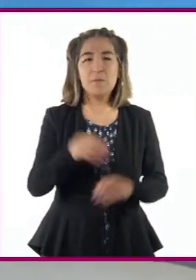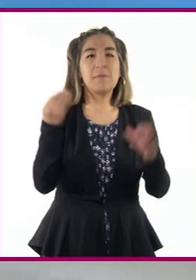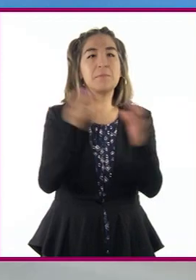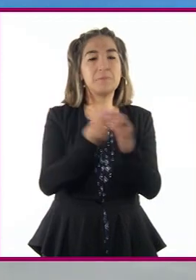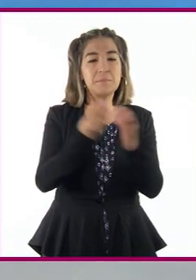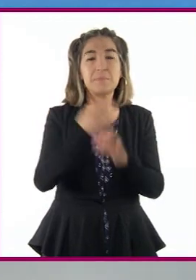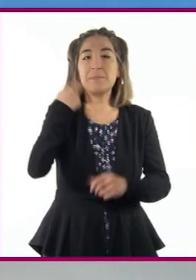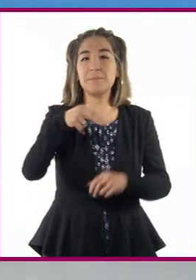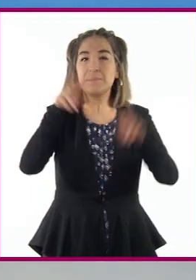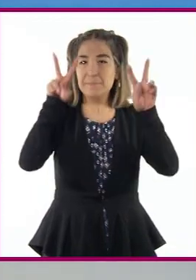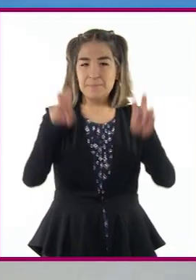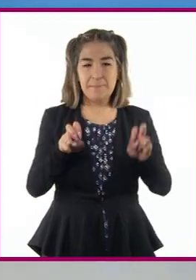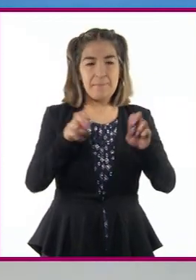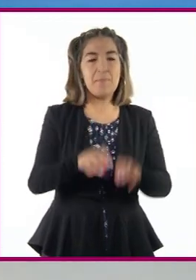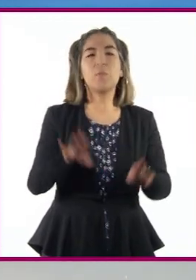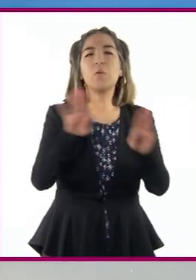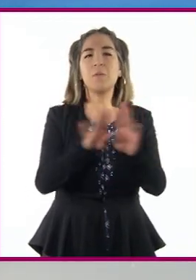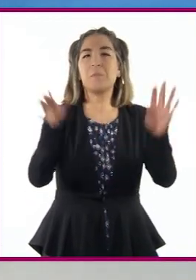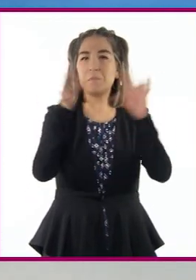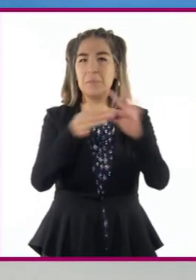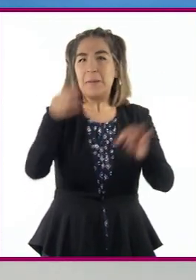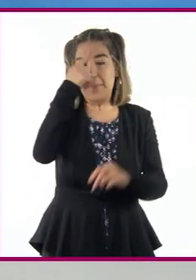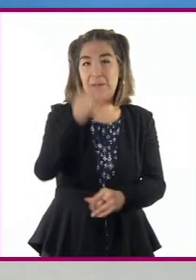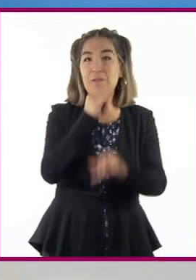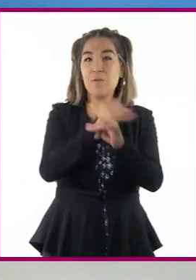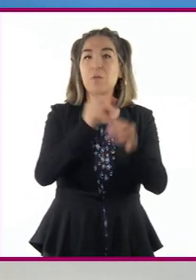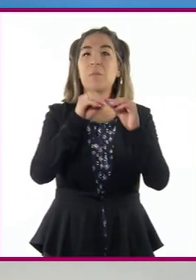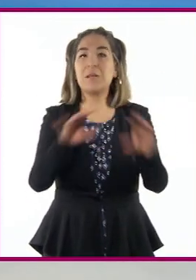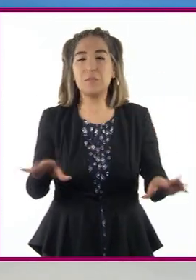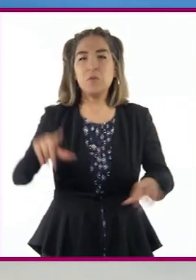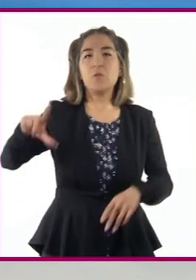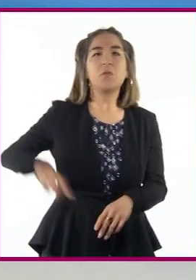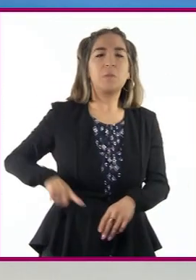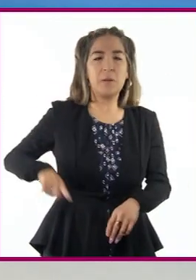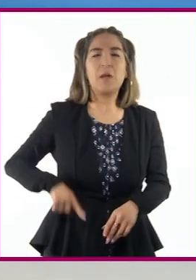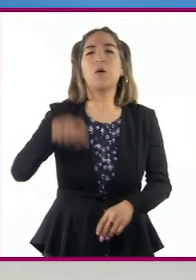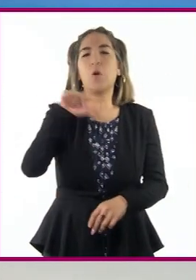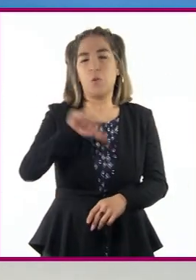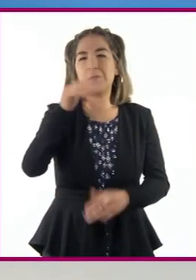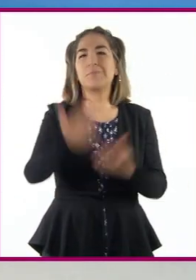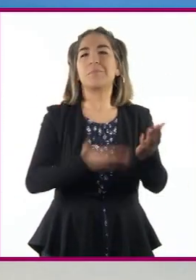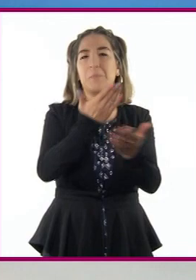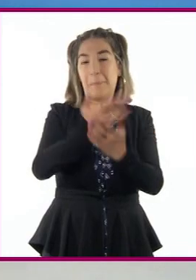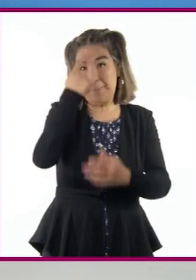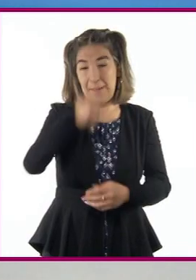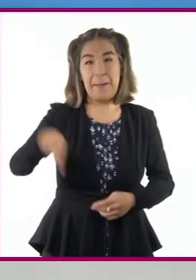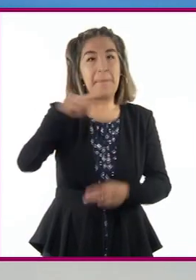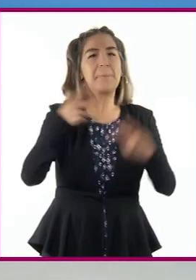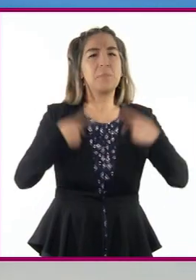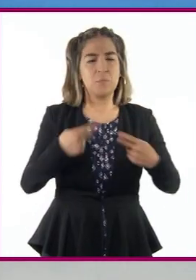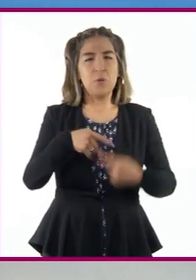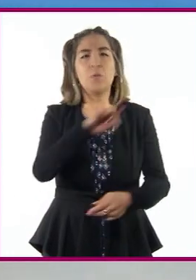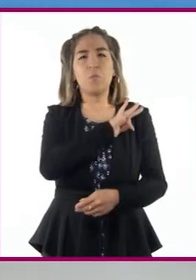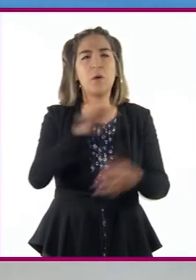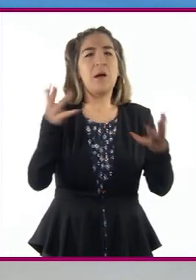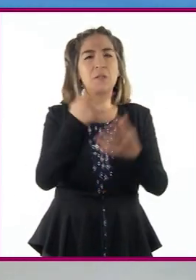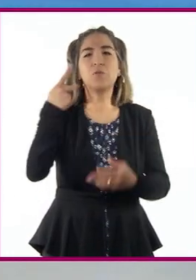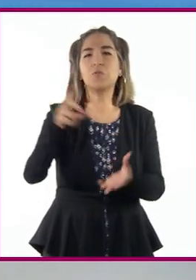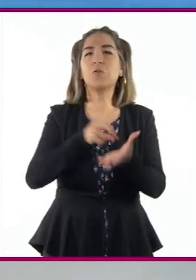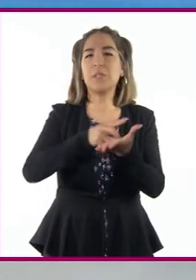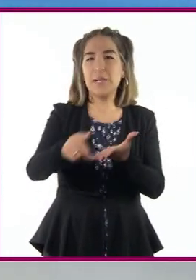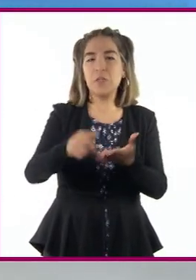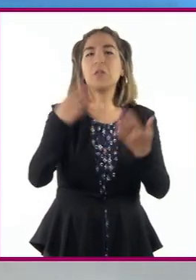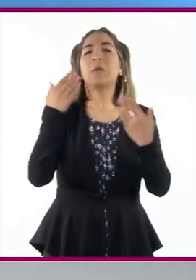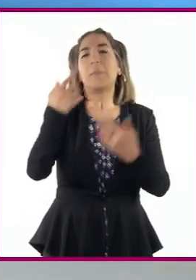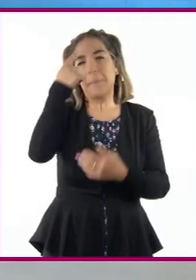titulada Promovamos la rendición de cuentas, haremos algunas propuestas para que las personas puedan ejercer el derecho a la